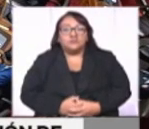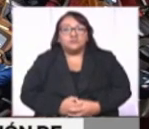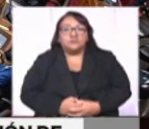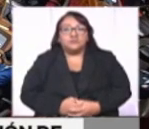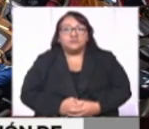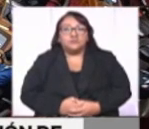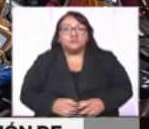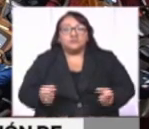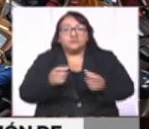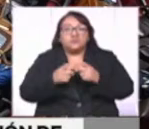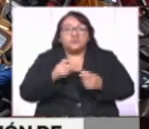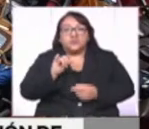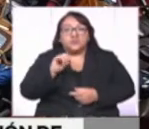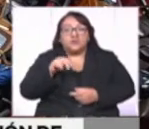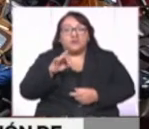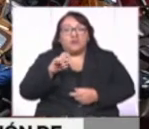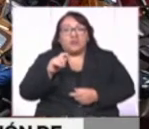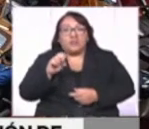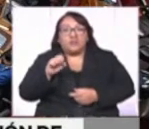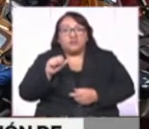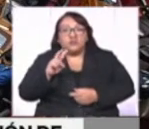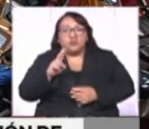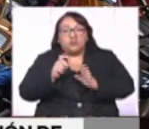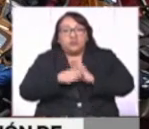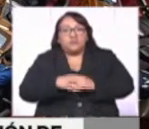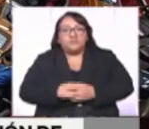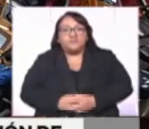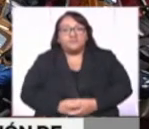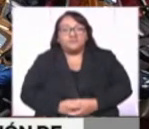Congresista Infante, por 2 minutos.